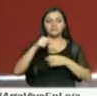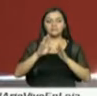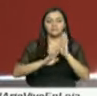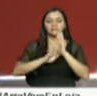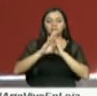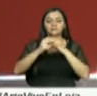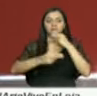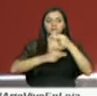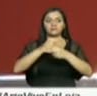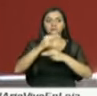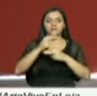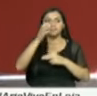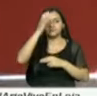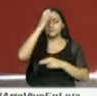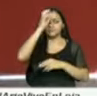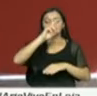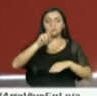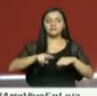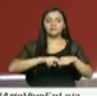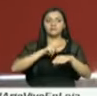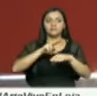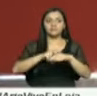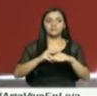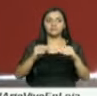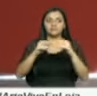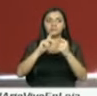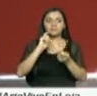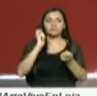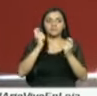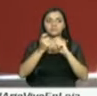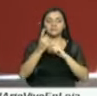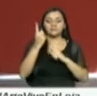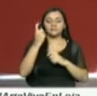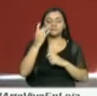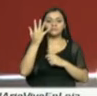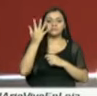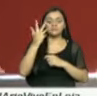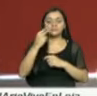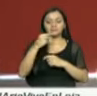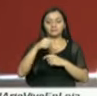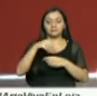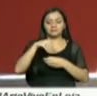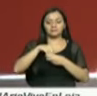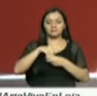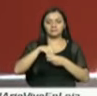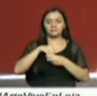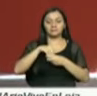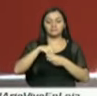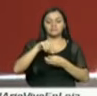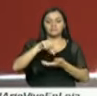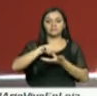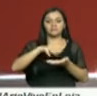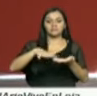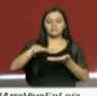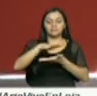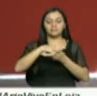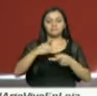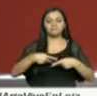emprendimiento cultural del Gobierno Nacional, que convertirá durante 11 días en una ciudad que vive para la cultura y las